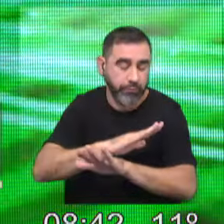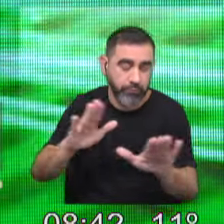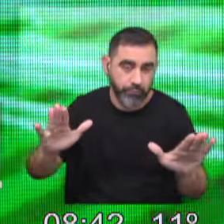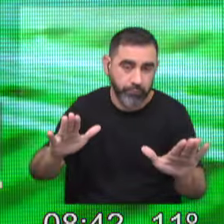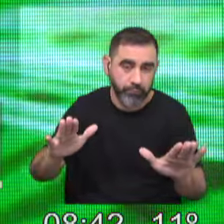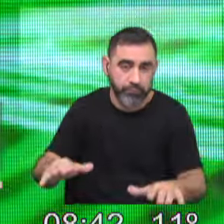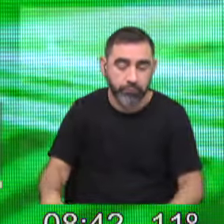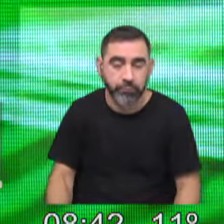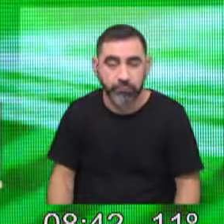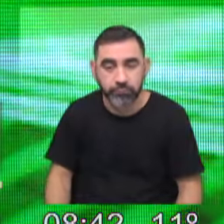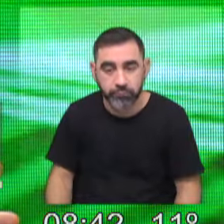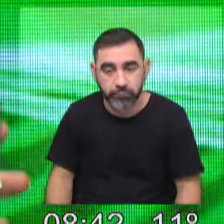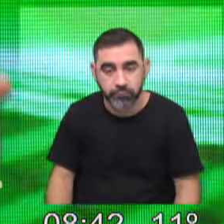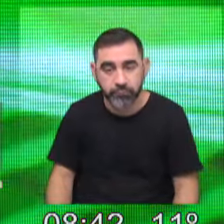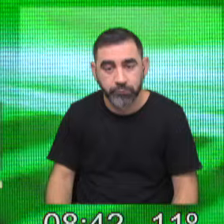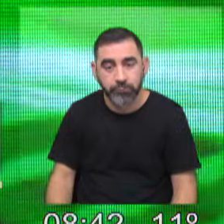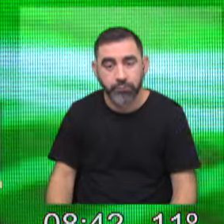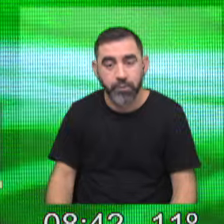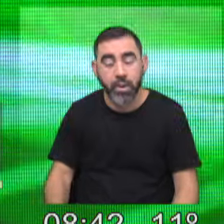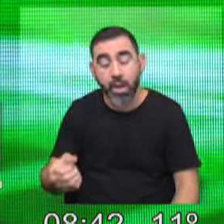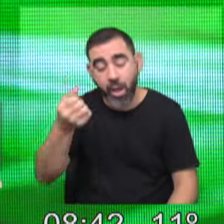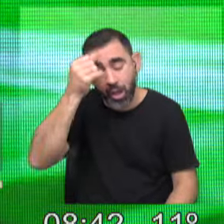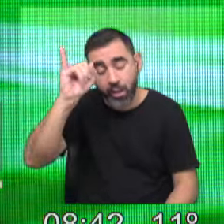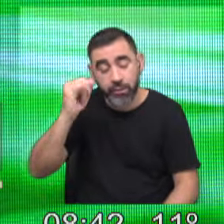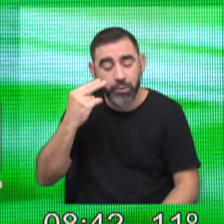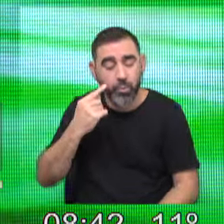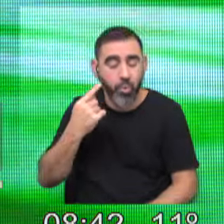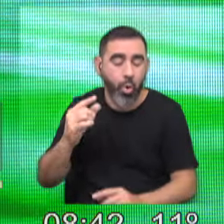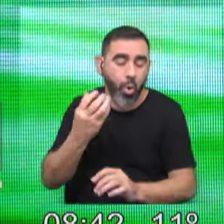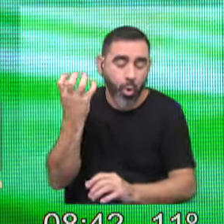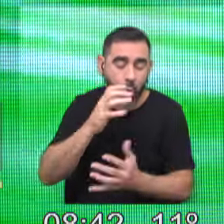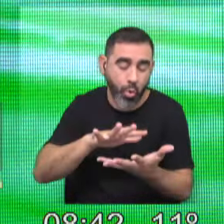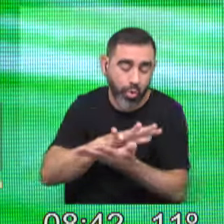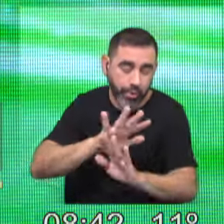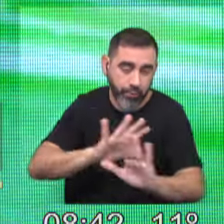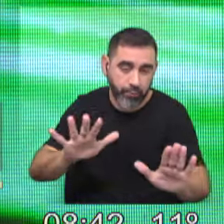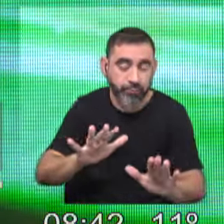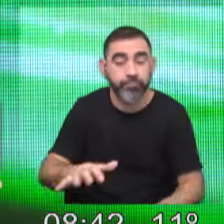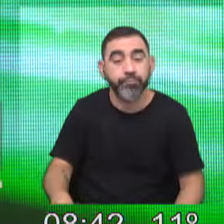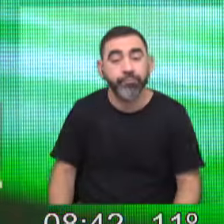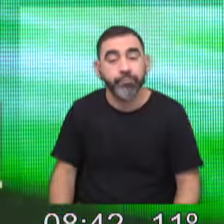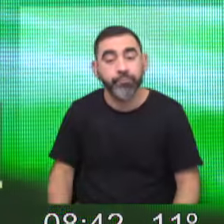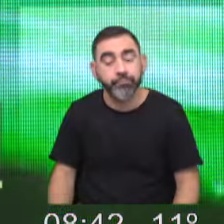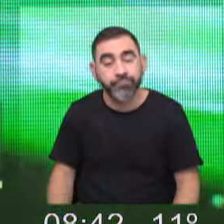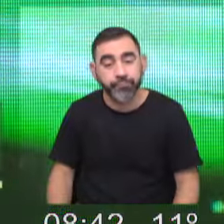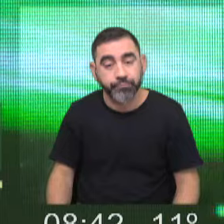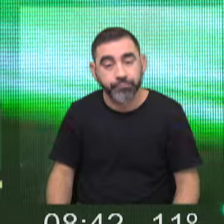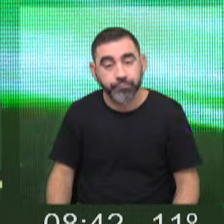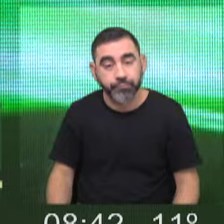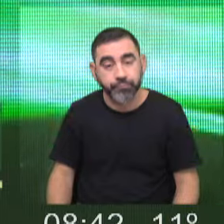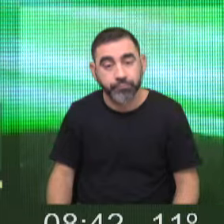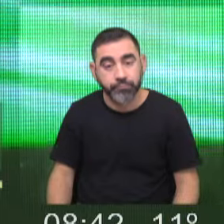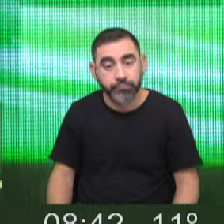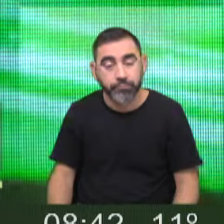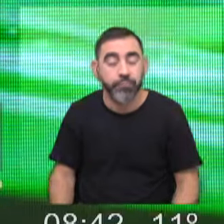que hablamos muy poquito, y que ese nos empuja los números regionales. Entonces, a nivel regional aparecemos con una